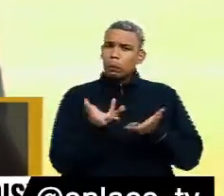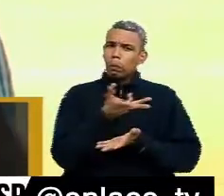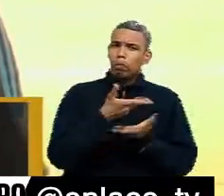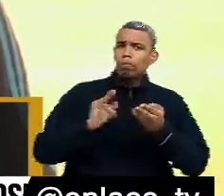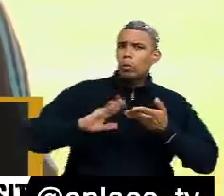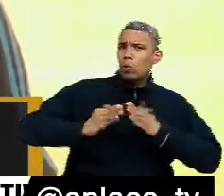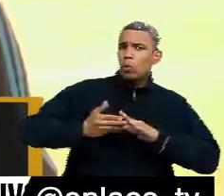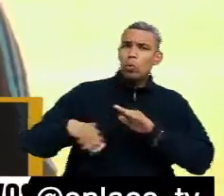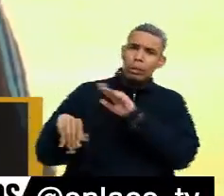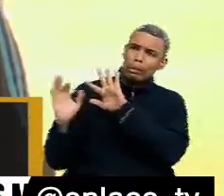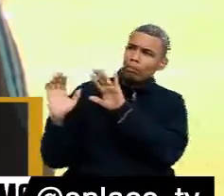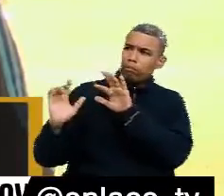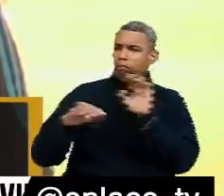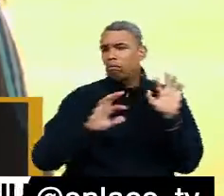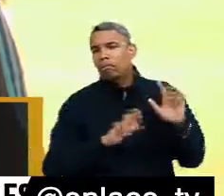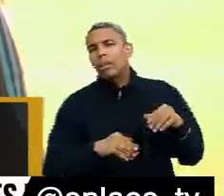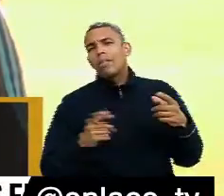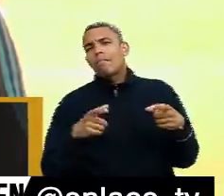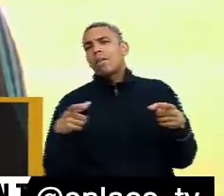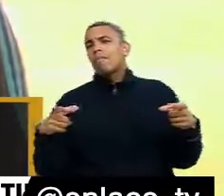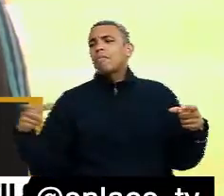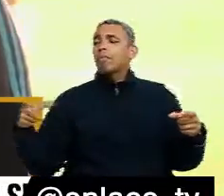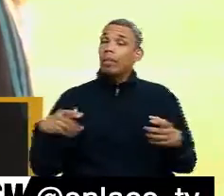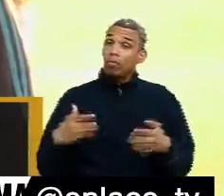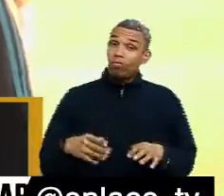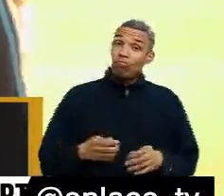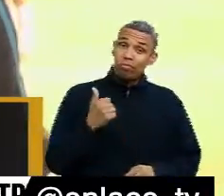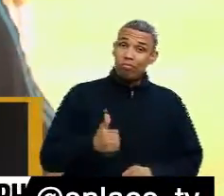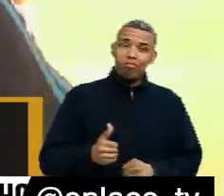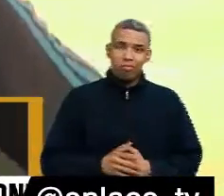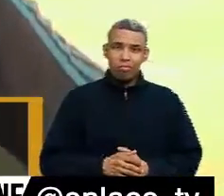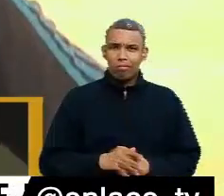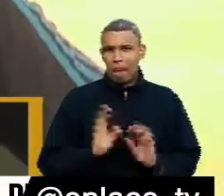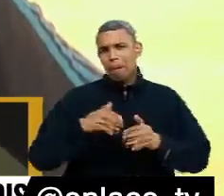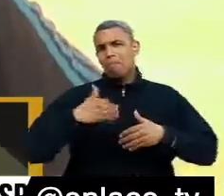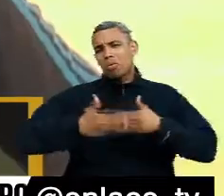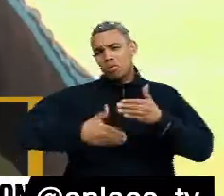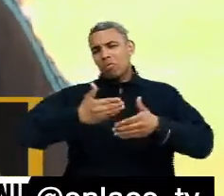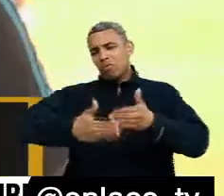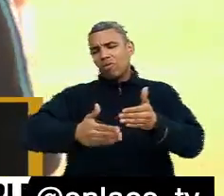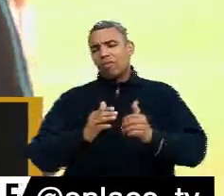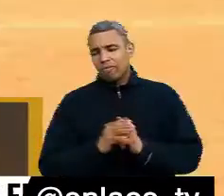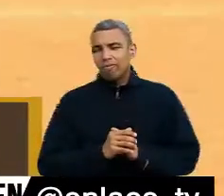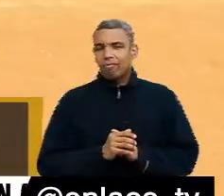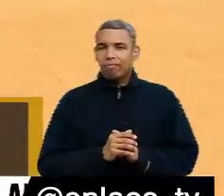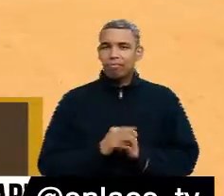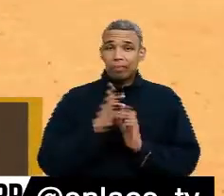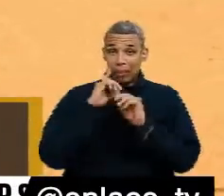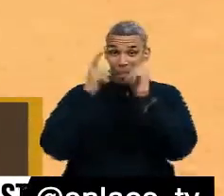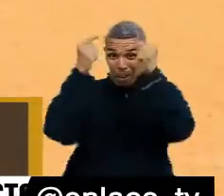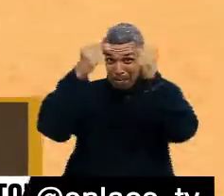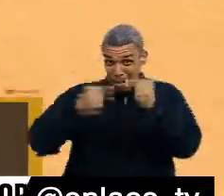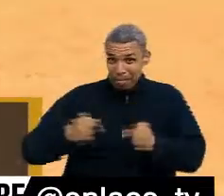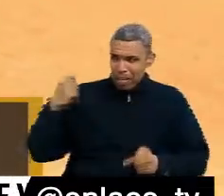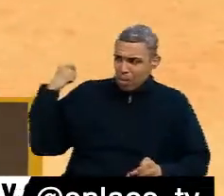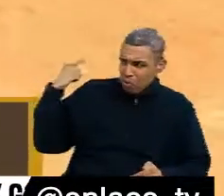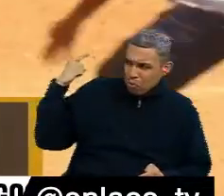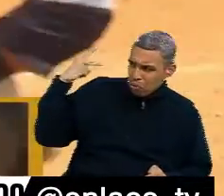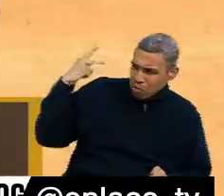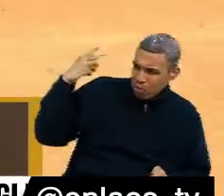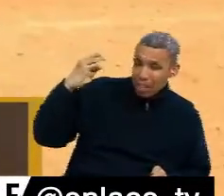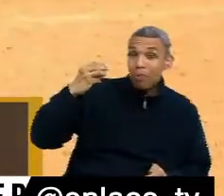de la comunidad aquí del barrio y de Barranca Bermeja. Estamos avanzando en la novena fecha. El comité organizador